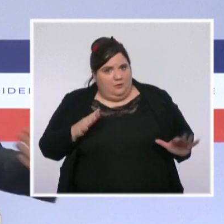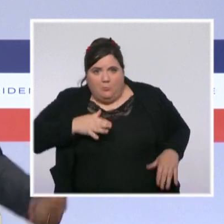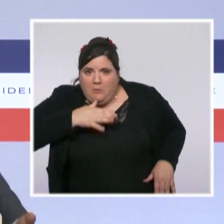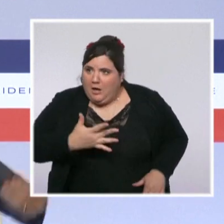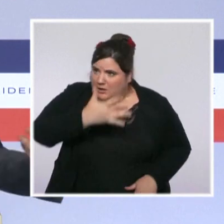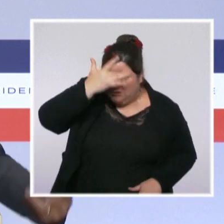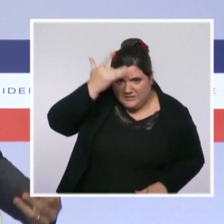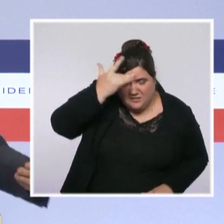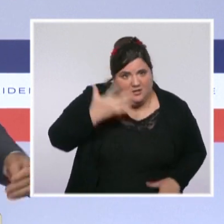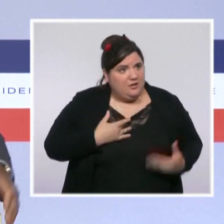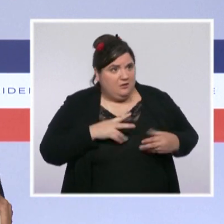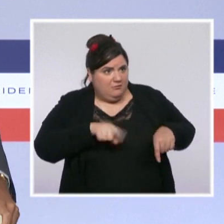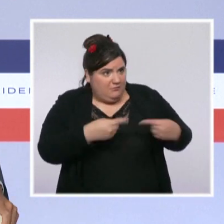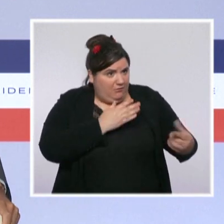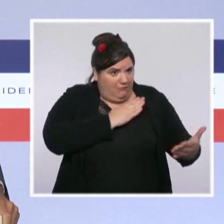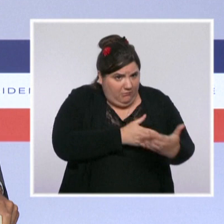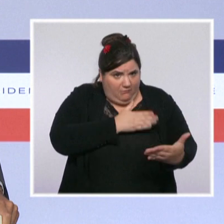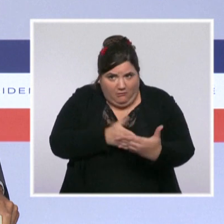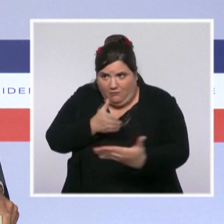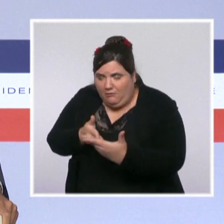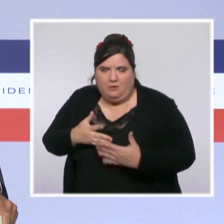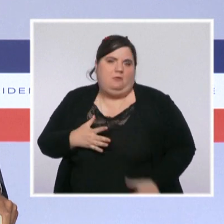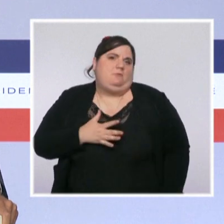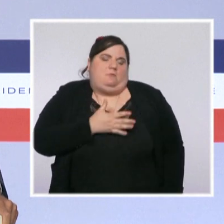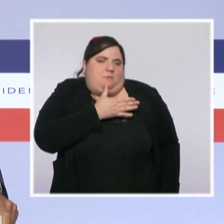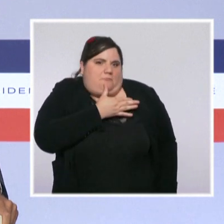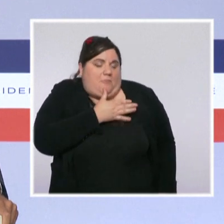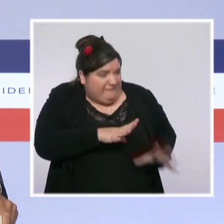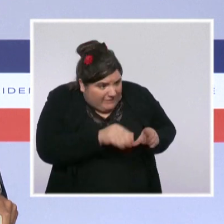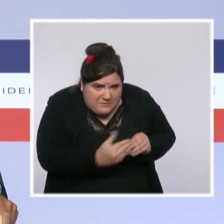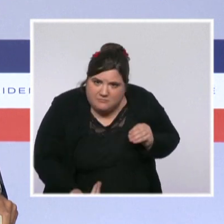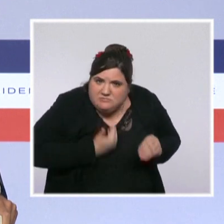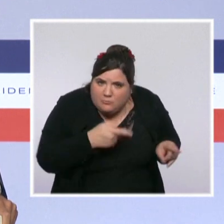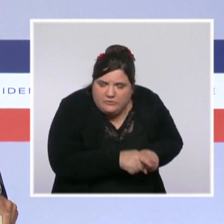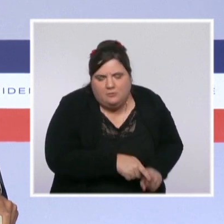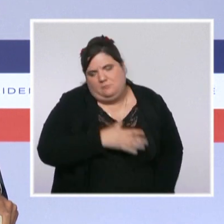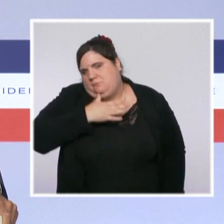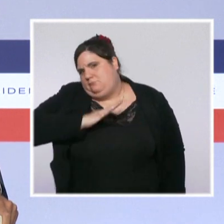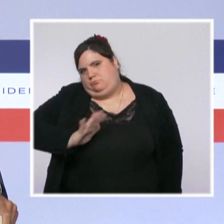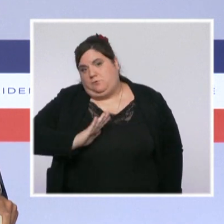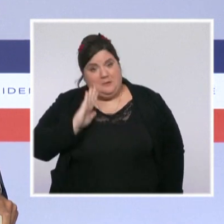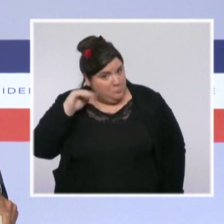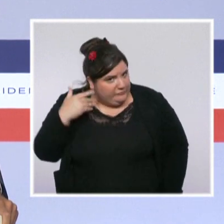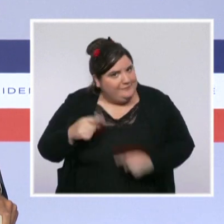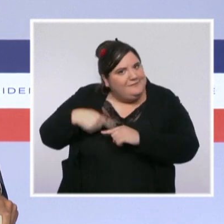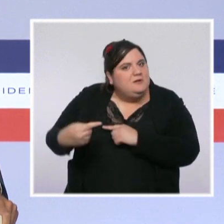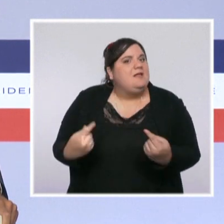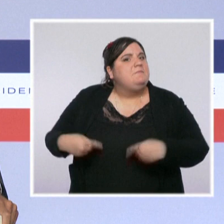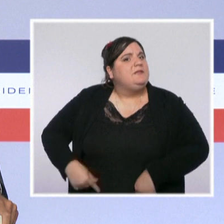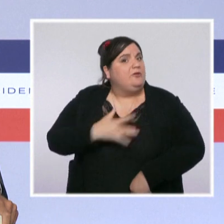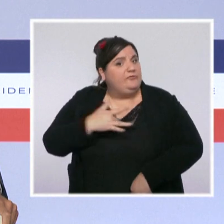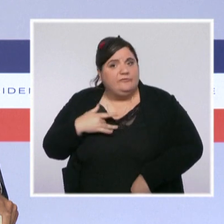verano infernal en forma de pasaporte sanitario. Por ello, la ministra de Sanidad debatirá hoy con las autoridades sanitarias y científicas para que